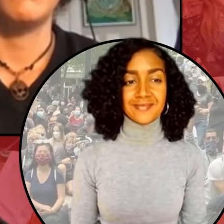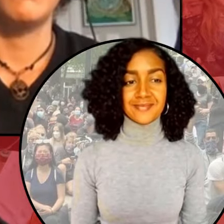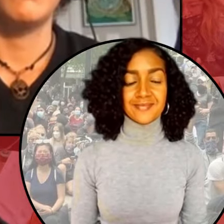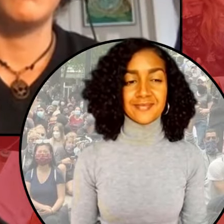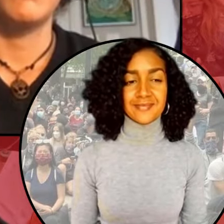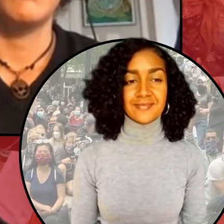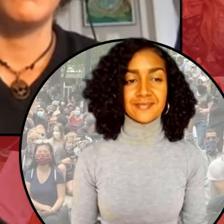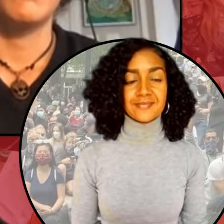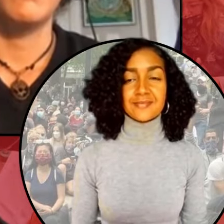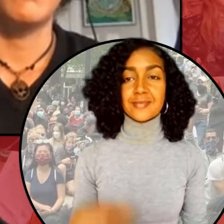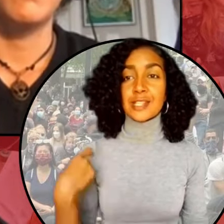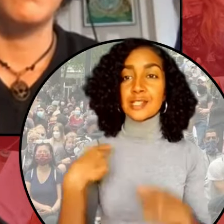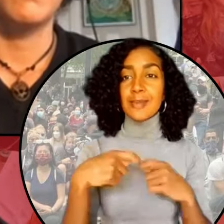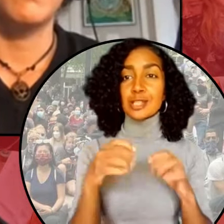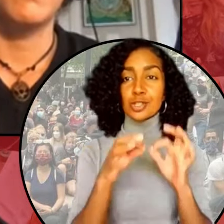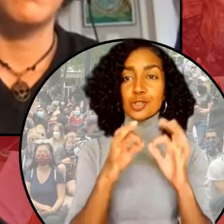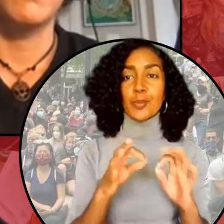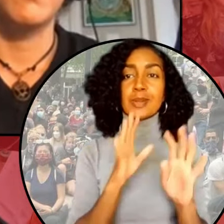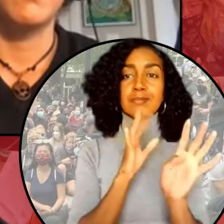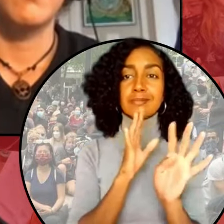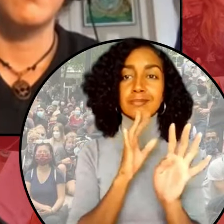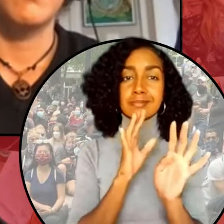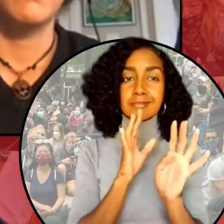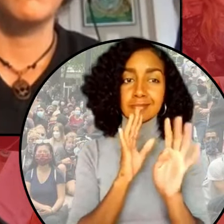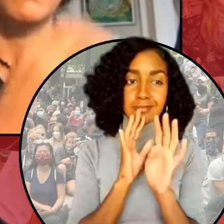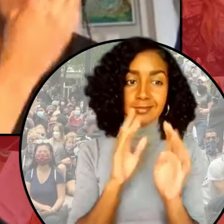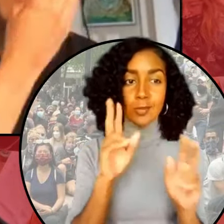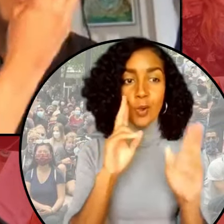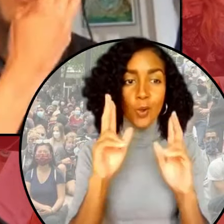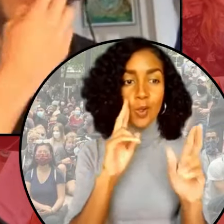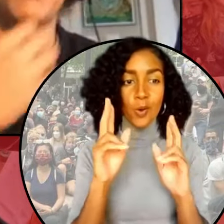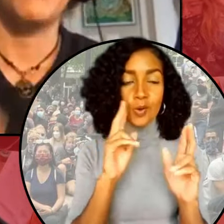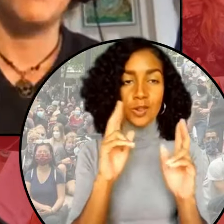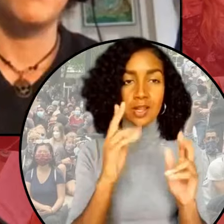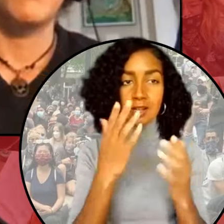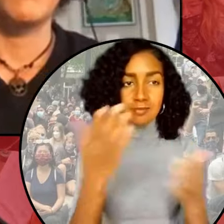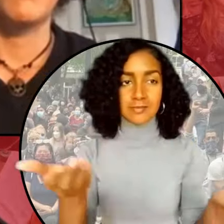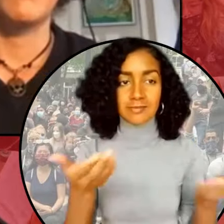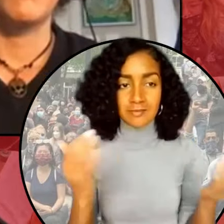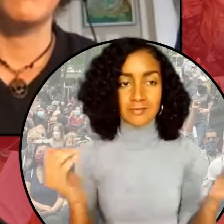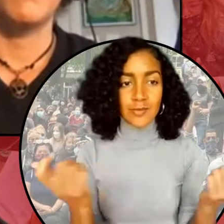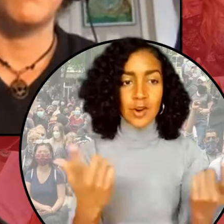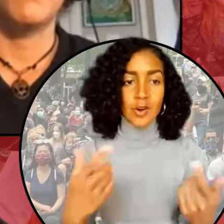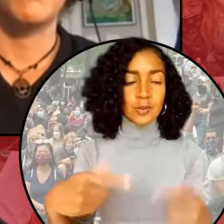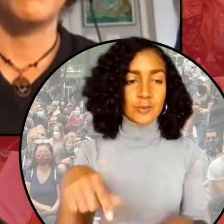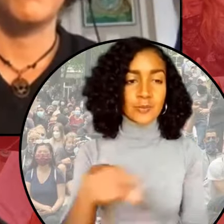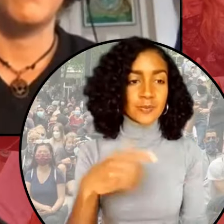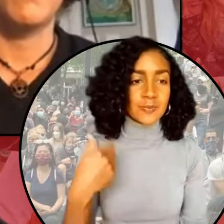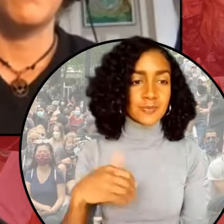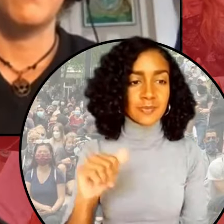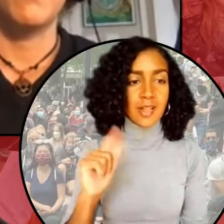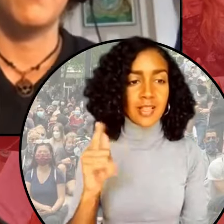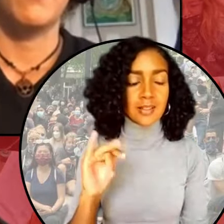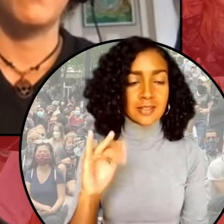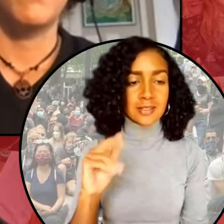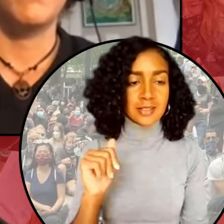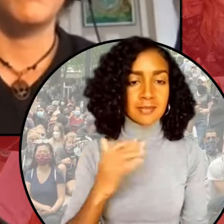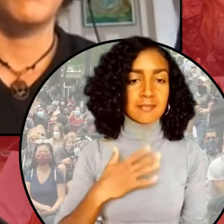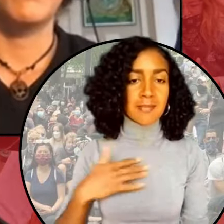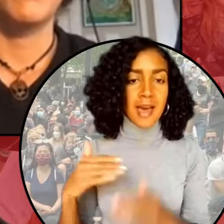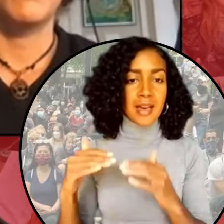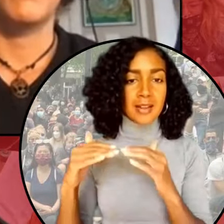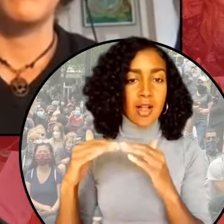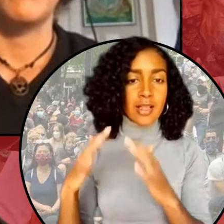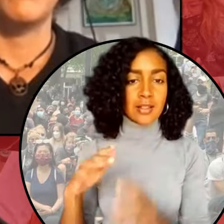Hola, hola, bienvenidos todos. Mi nombre es Alexia, estoy aquí con mi compañera Yaya y somos parte de su equipo